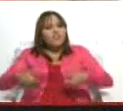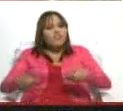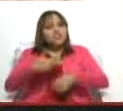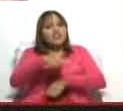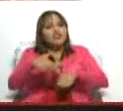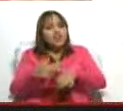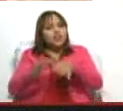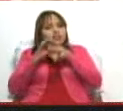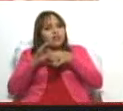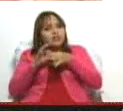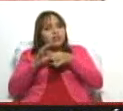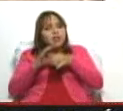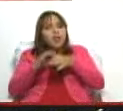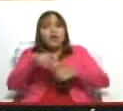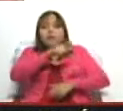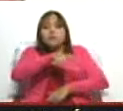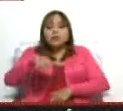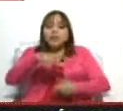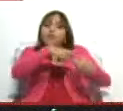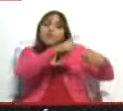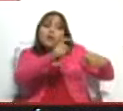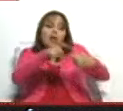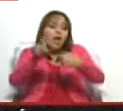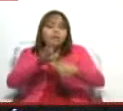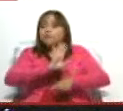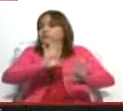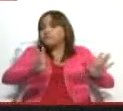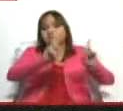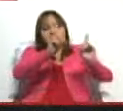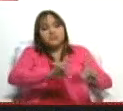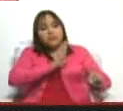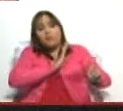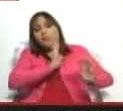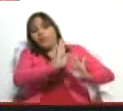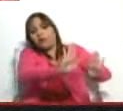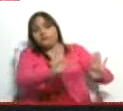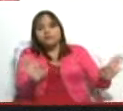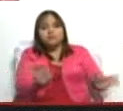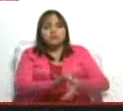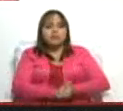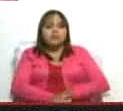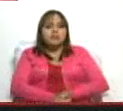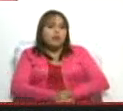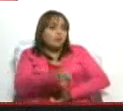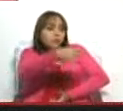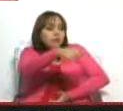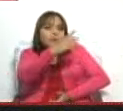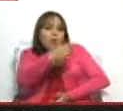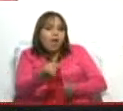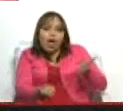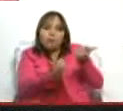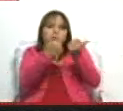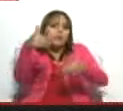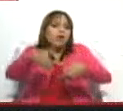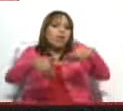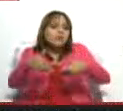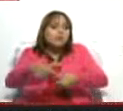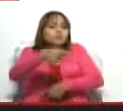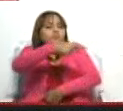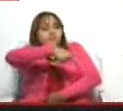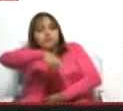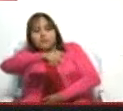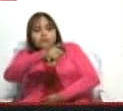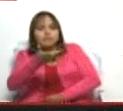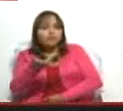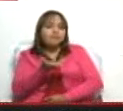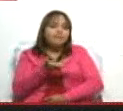y que queden por fuera los que deben quedar por fuera, pues. Los que no creen en las elecciones, los que no creen